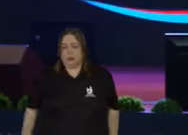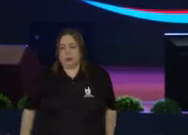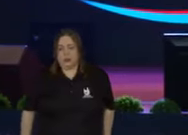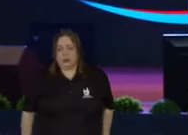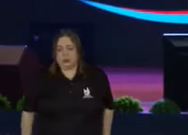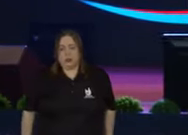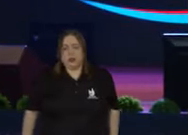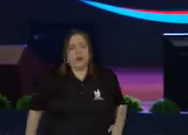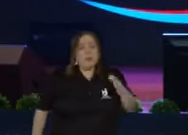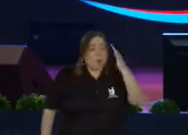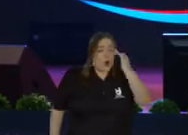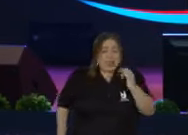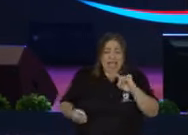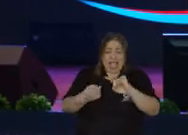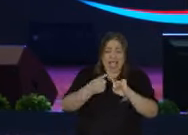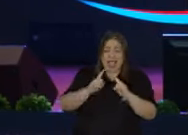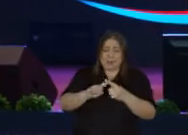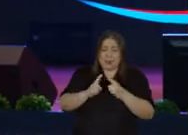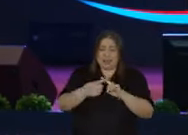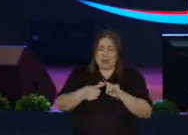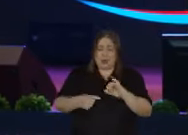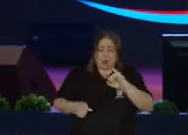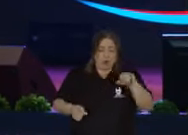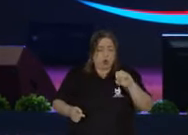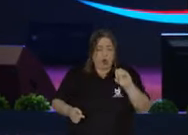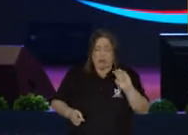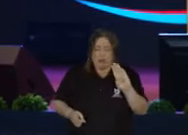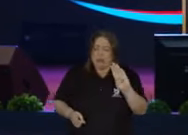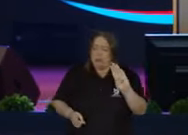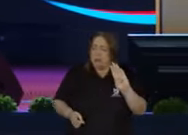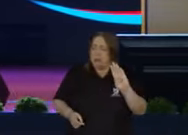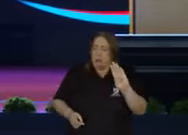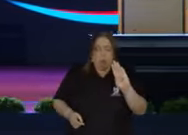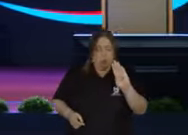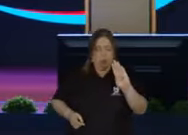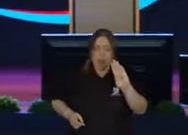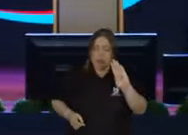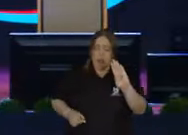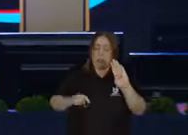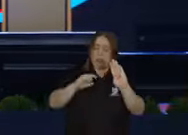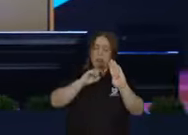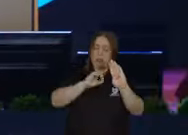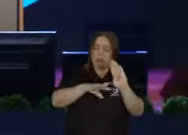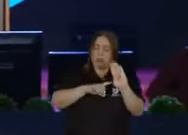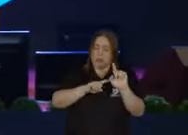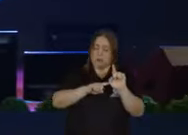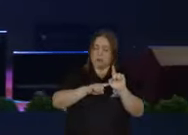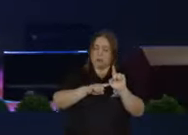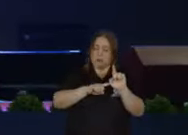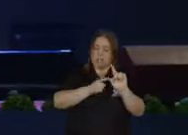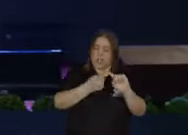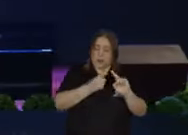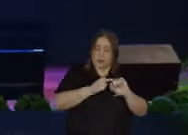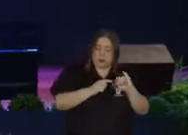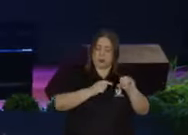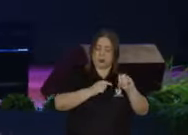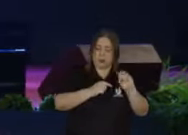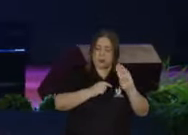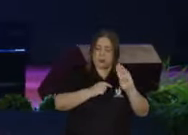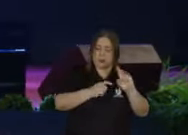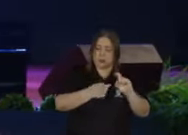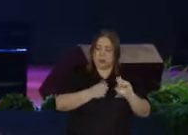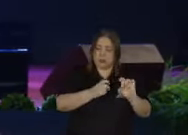amigos que Job tenía, seguro que no necesitaba enemigos. ¡Wow!